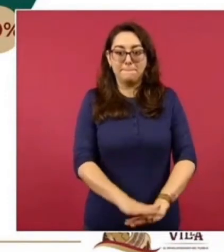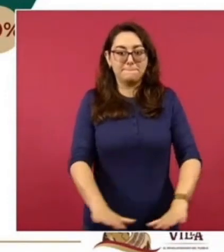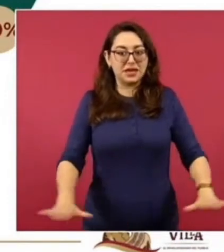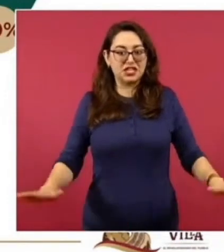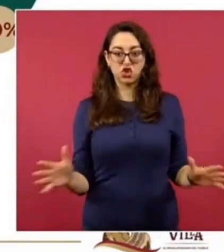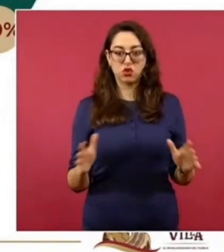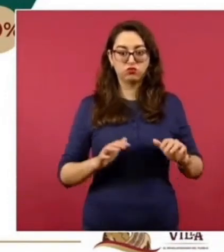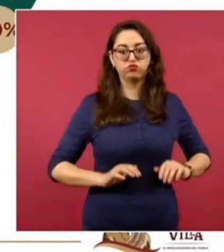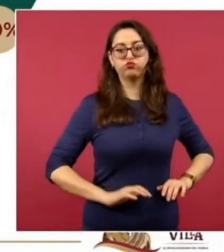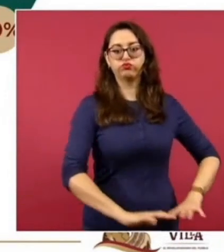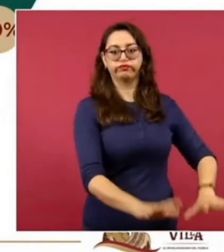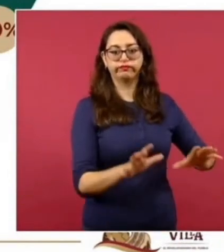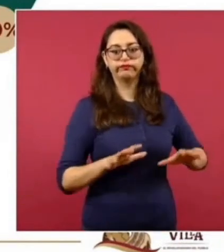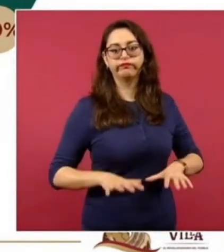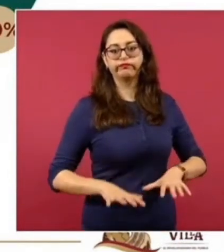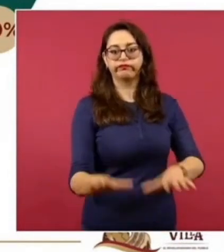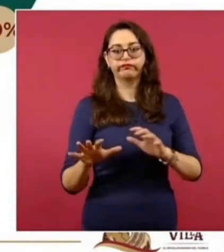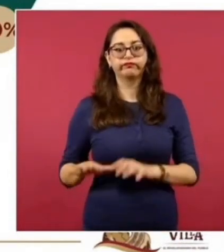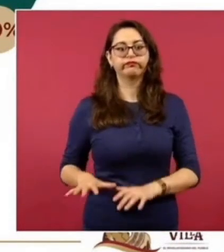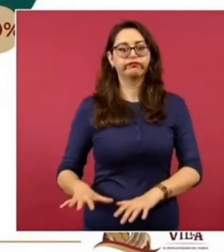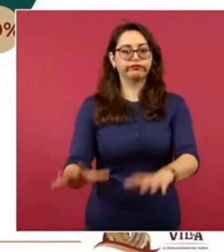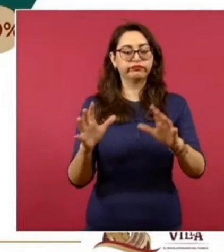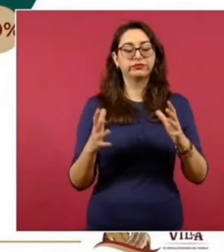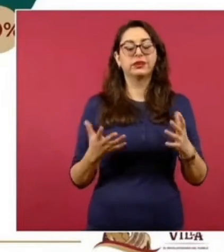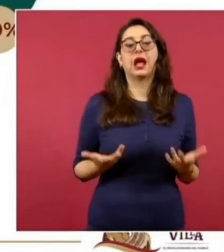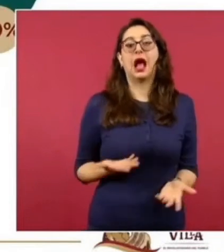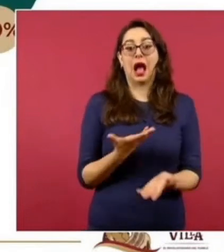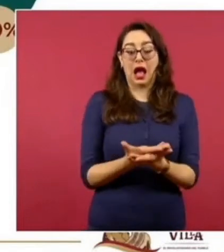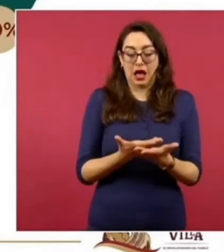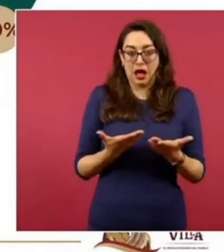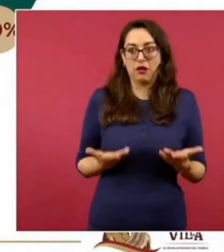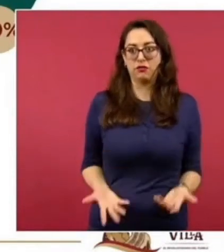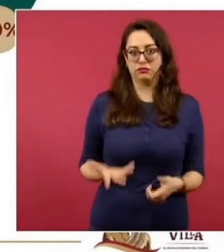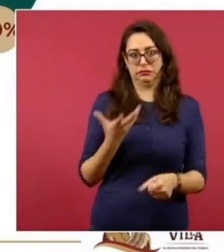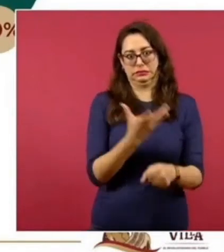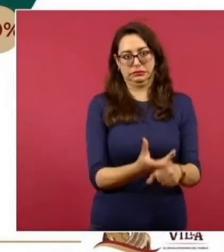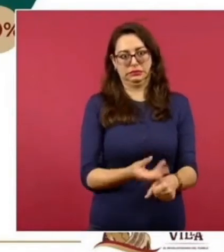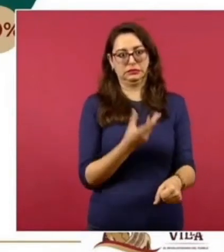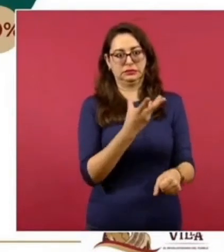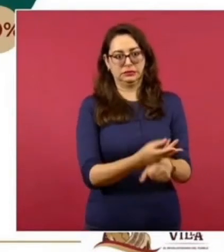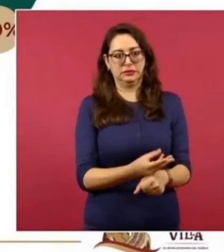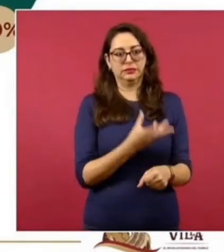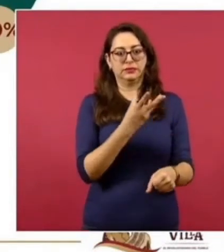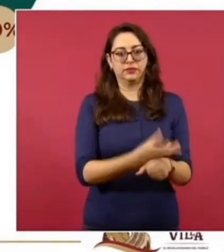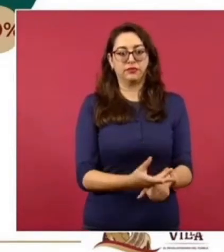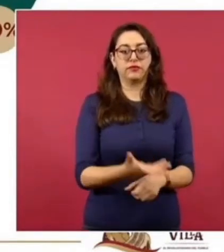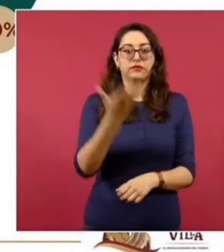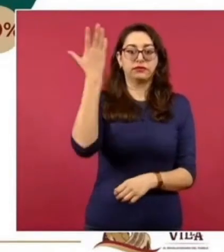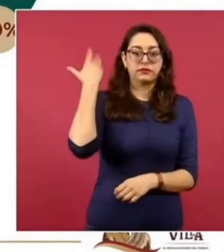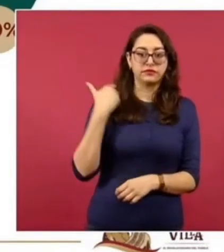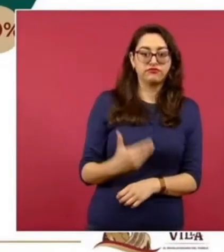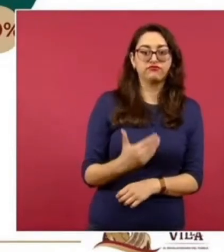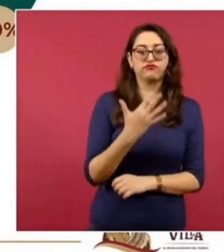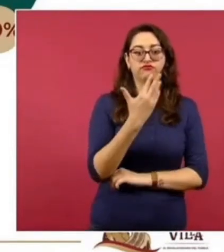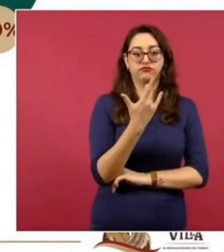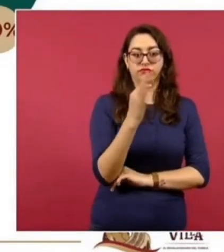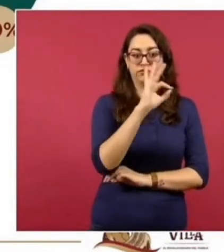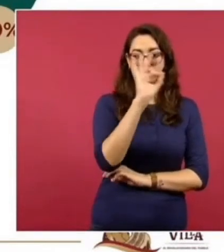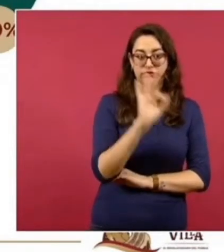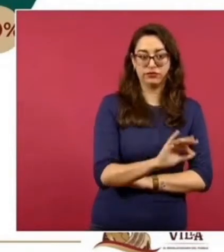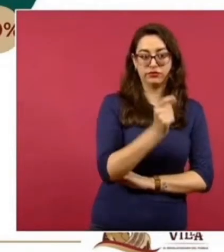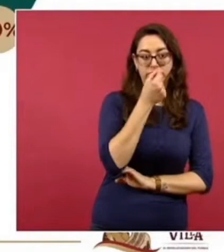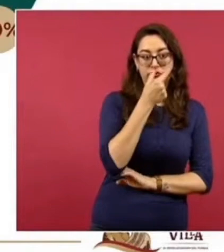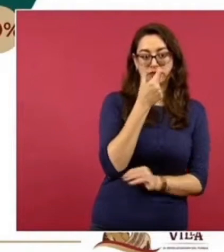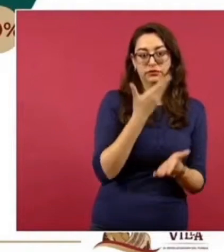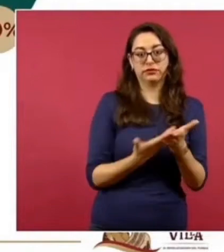que incrementar el volumen de la capacidad de los propios almacenes. Pasamos en Tlaxcala del 50 al 96%. Además, en